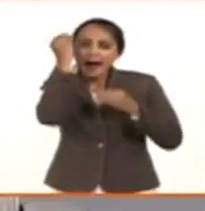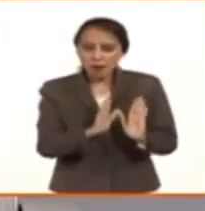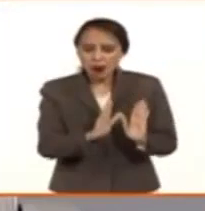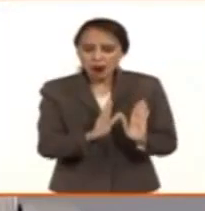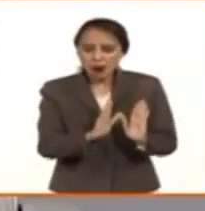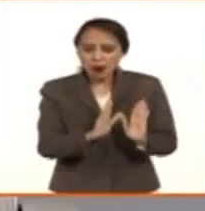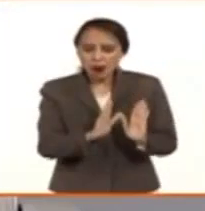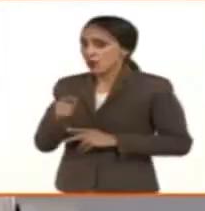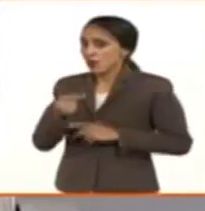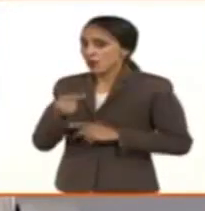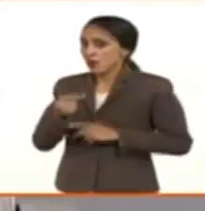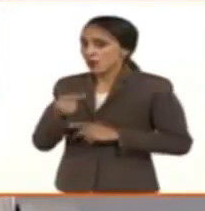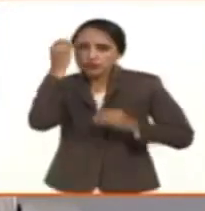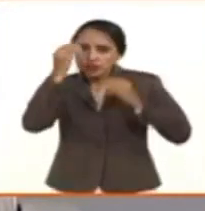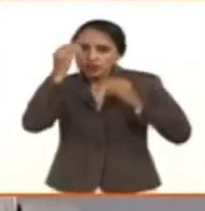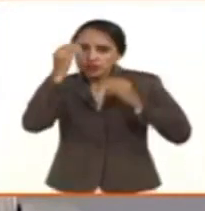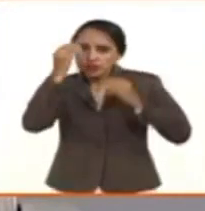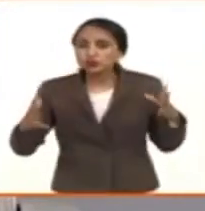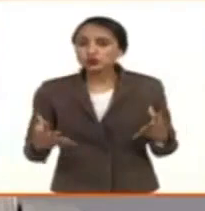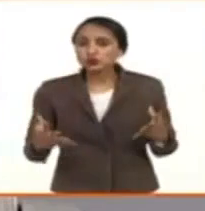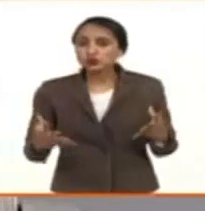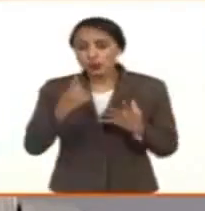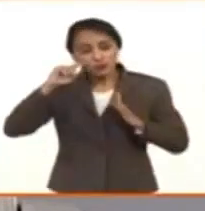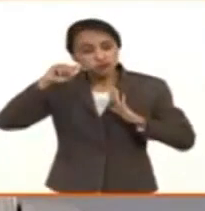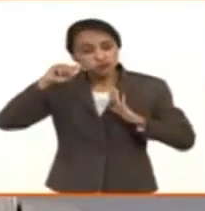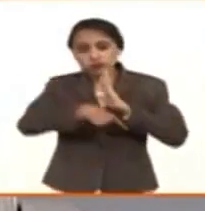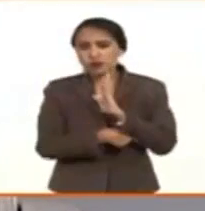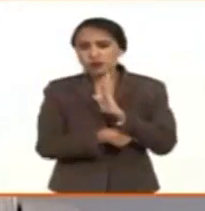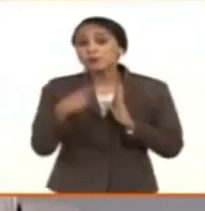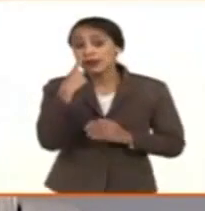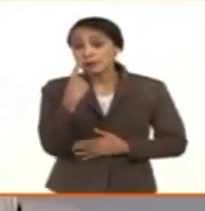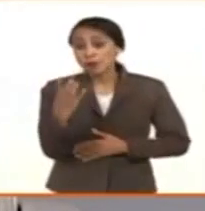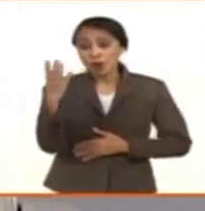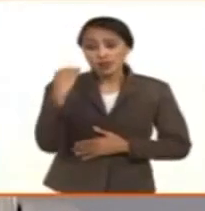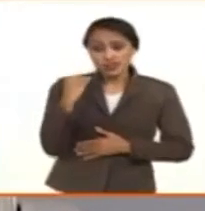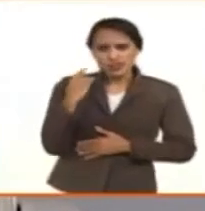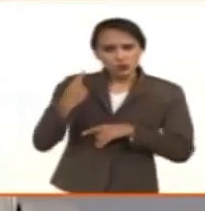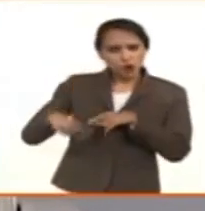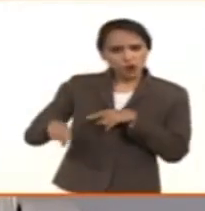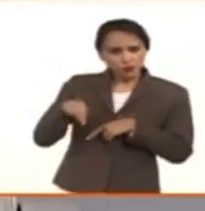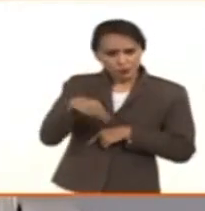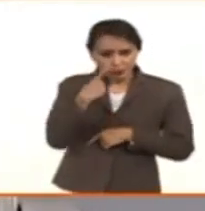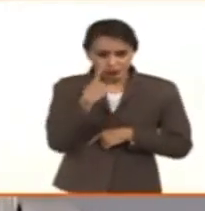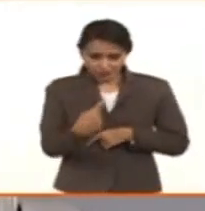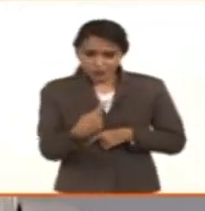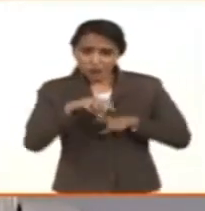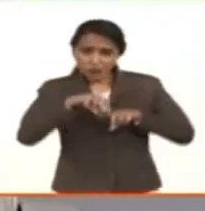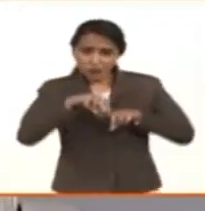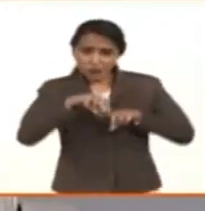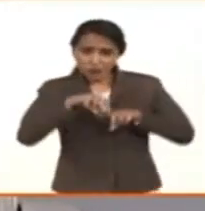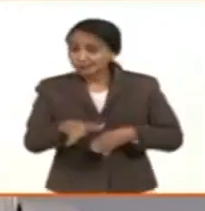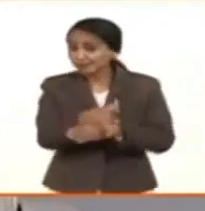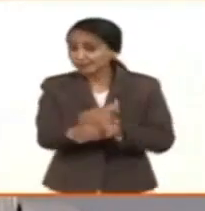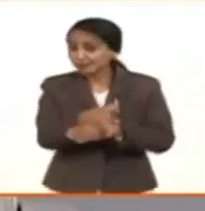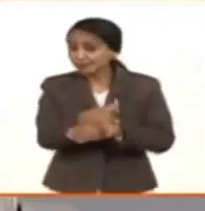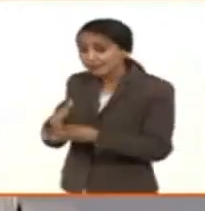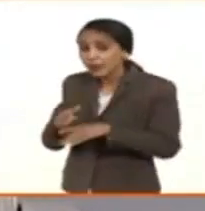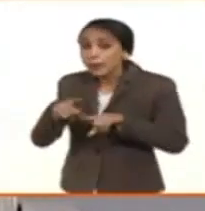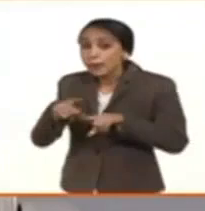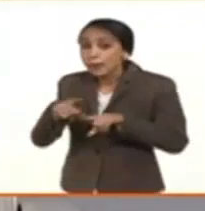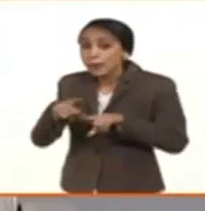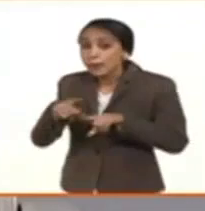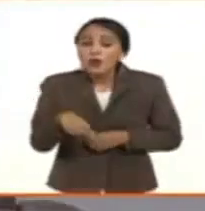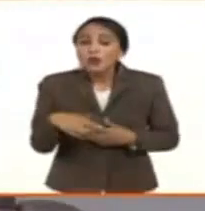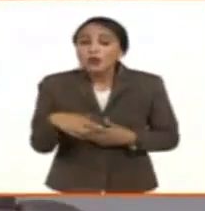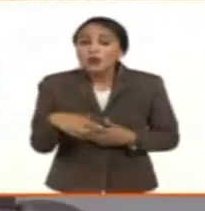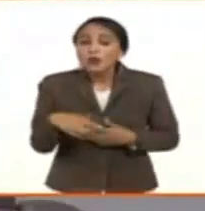hay un descalabro profundo de lo que se nos dijo que era los valores occidentales y a partir de ahí pues lo que queda es el